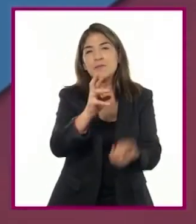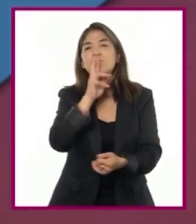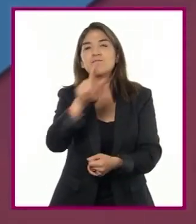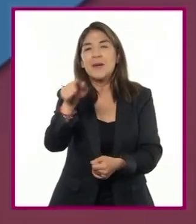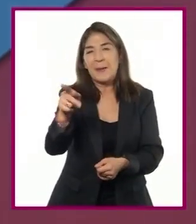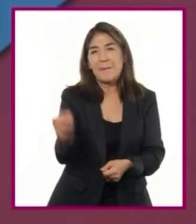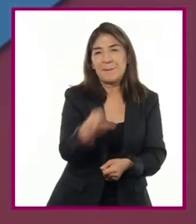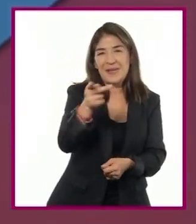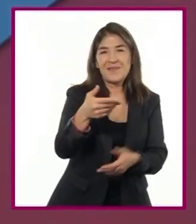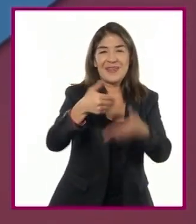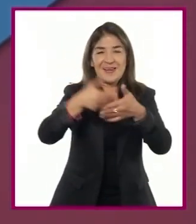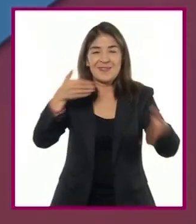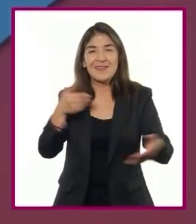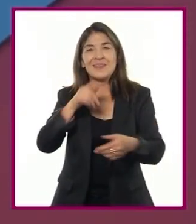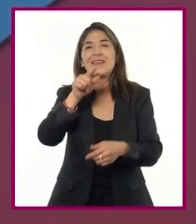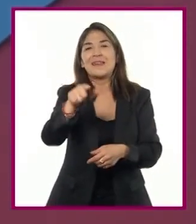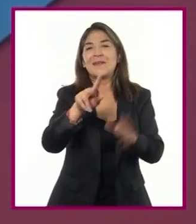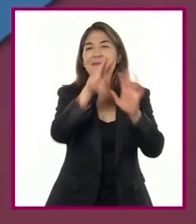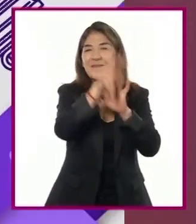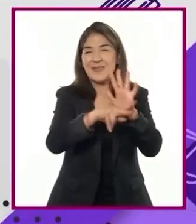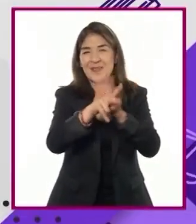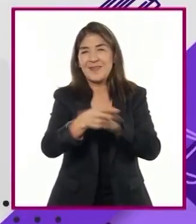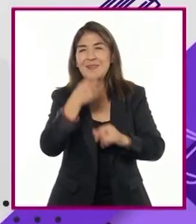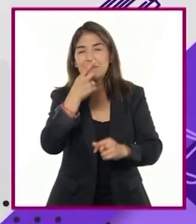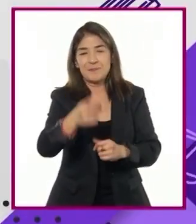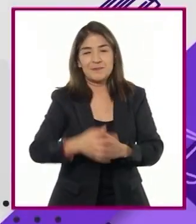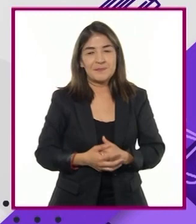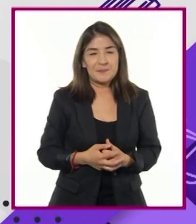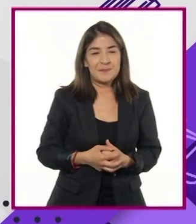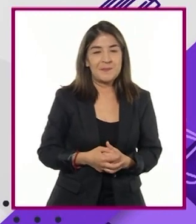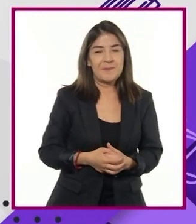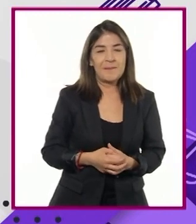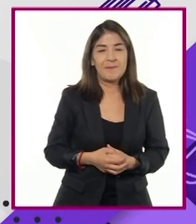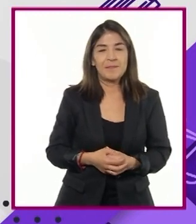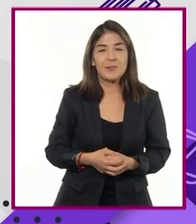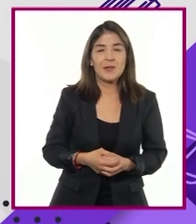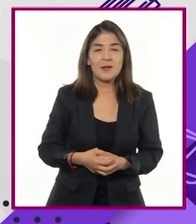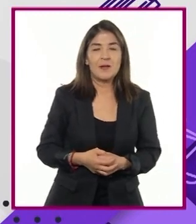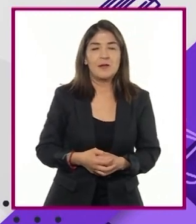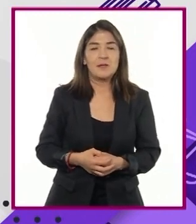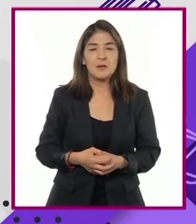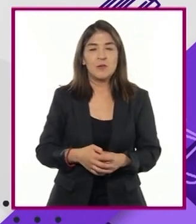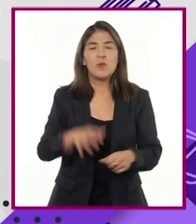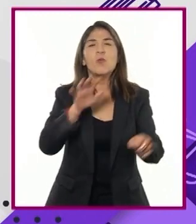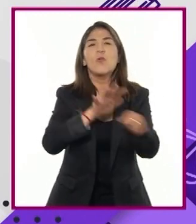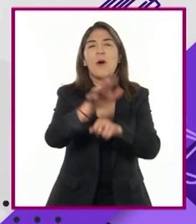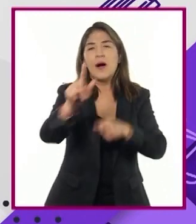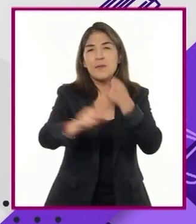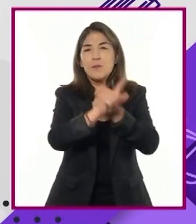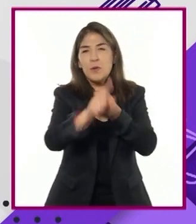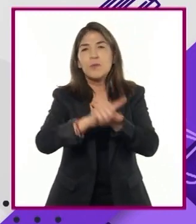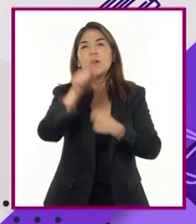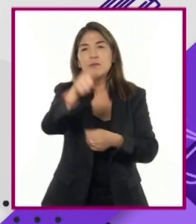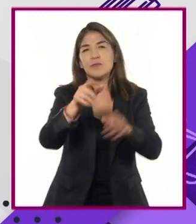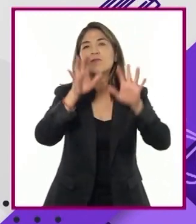preguntas que se plantearon en uno de los videos. ¿Qué conflictos han podido resolver